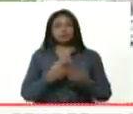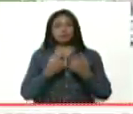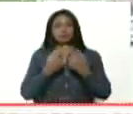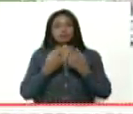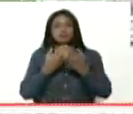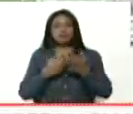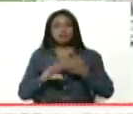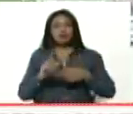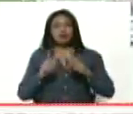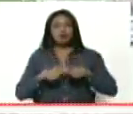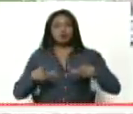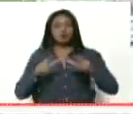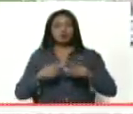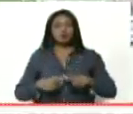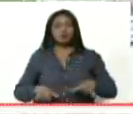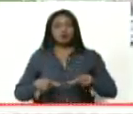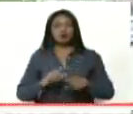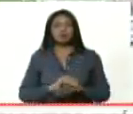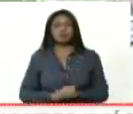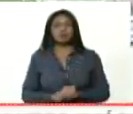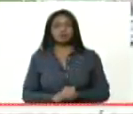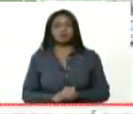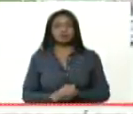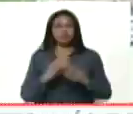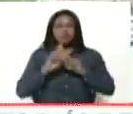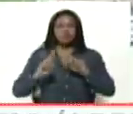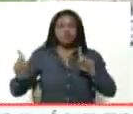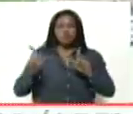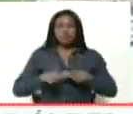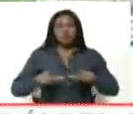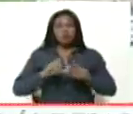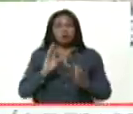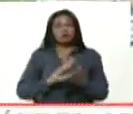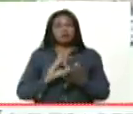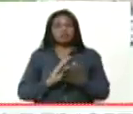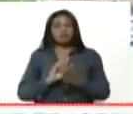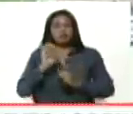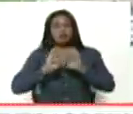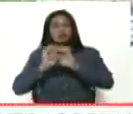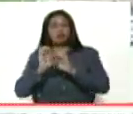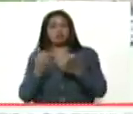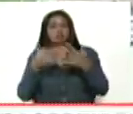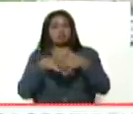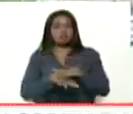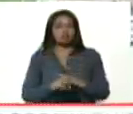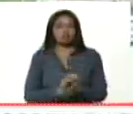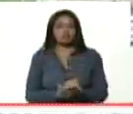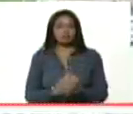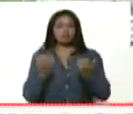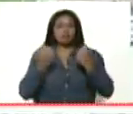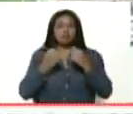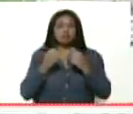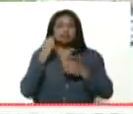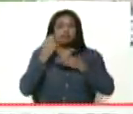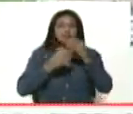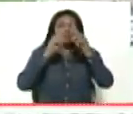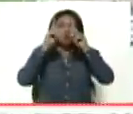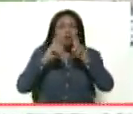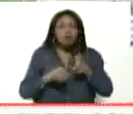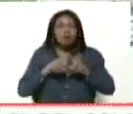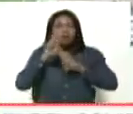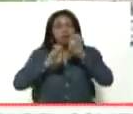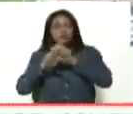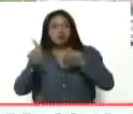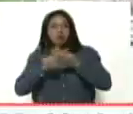la cadena de transmisión, fueron aislados en un centro de diagnóstico integral donde se le practicó la prueba PCR